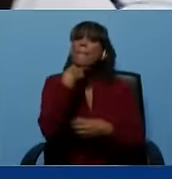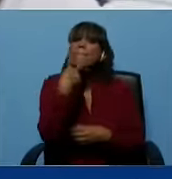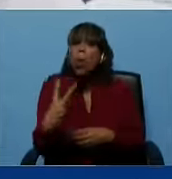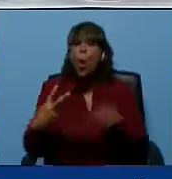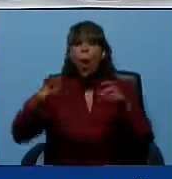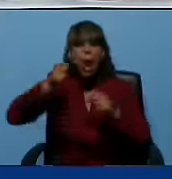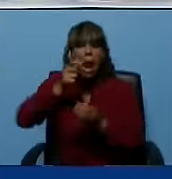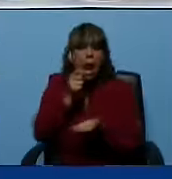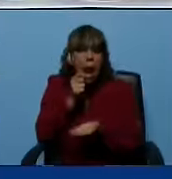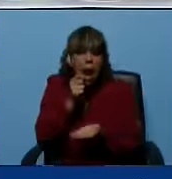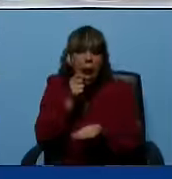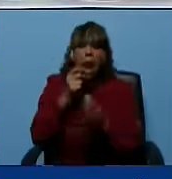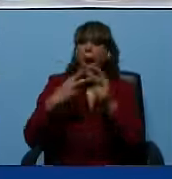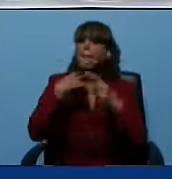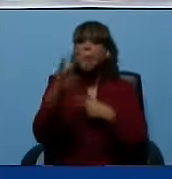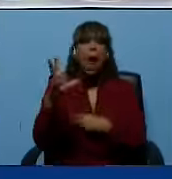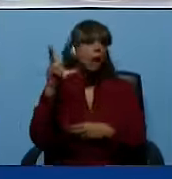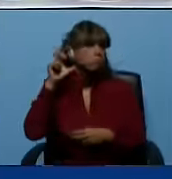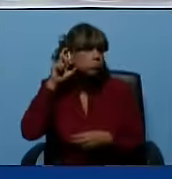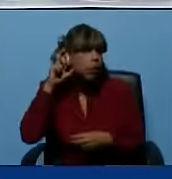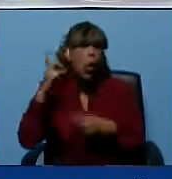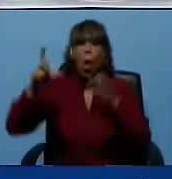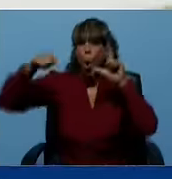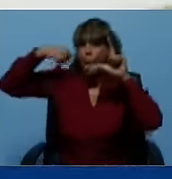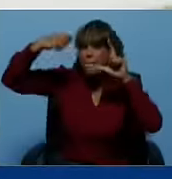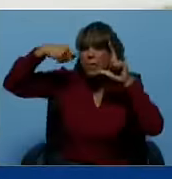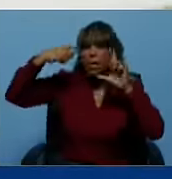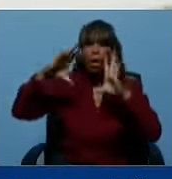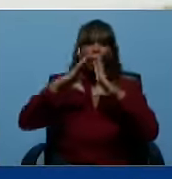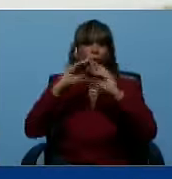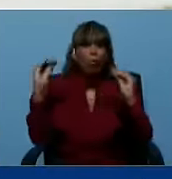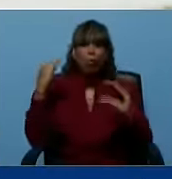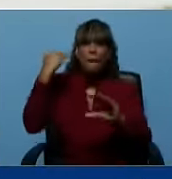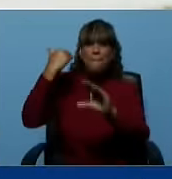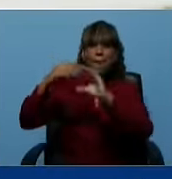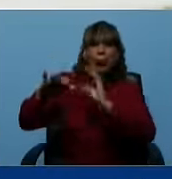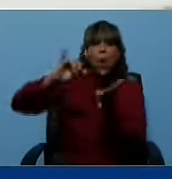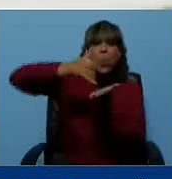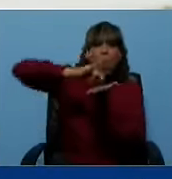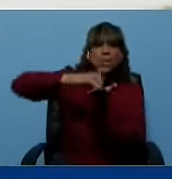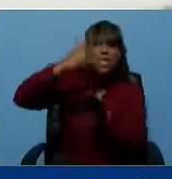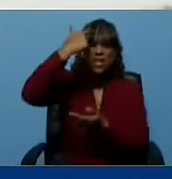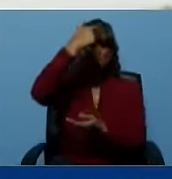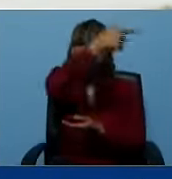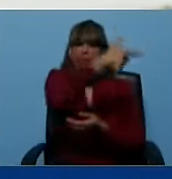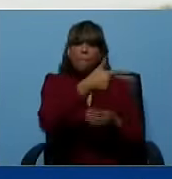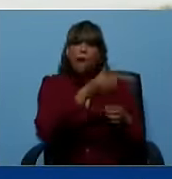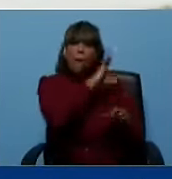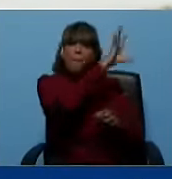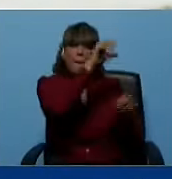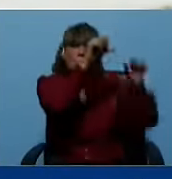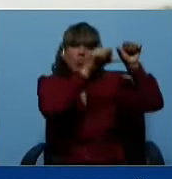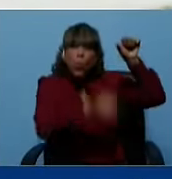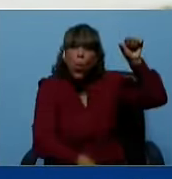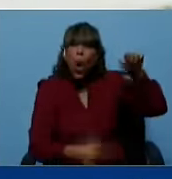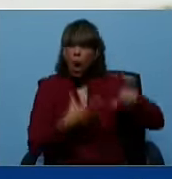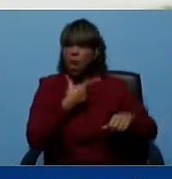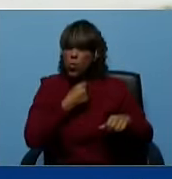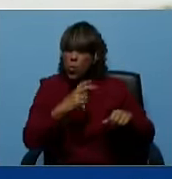mandas, los que recibes, los videos, todos lo saben. ¿Les gusta que lo